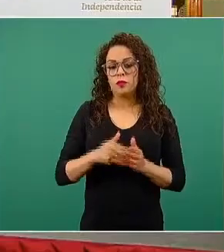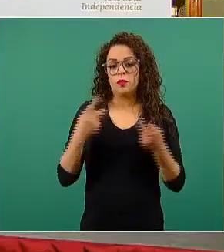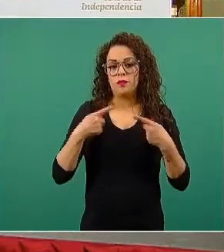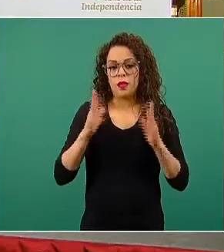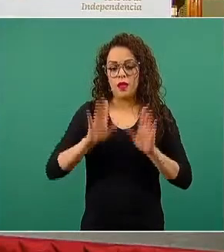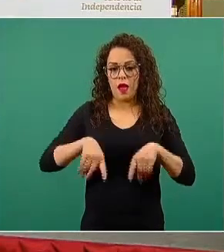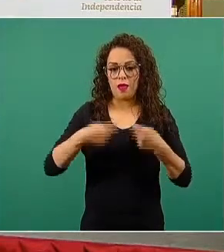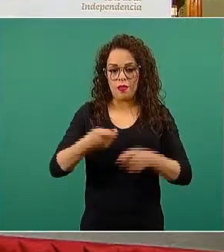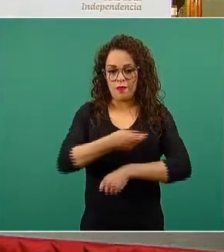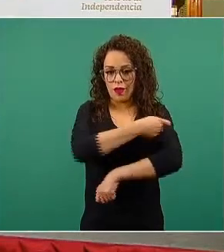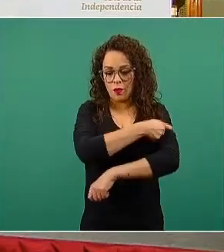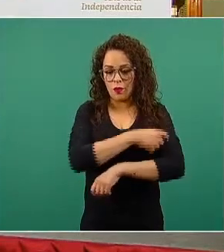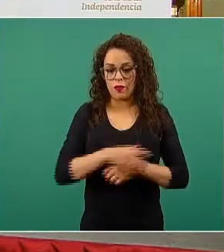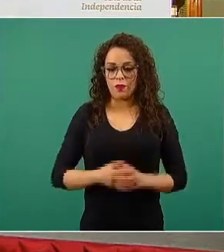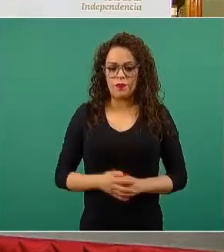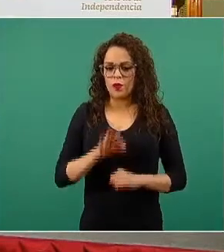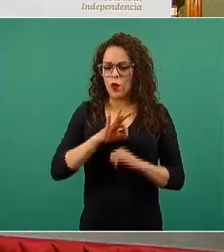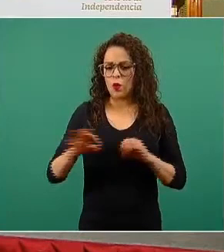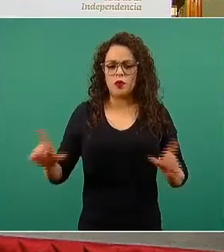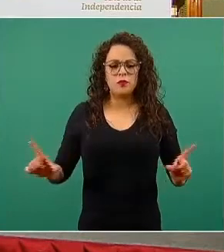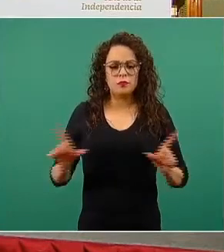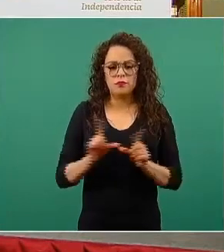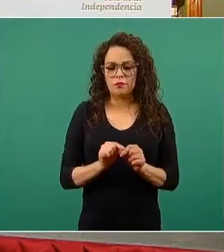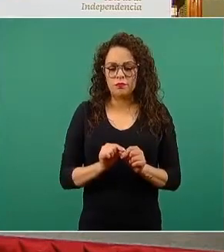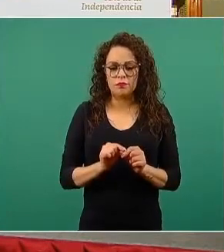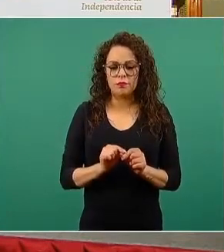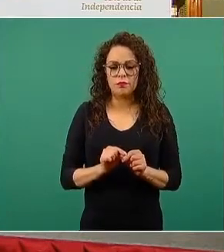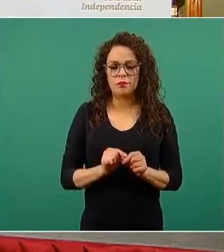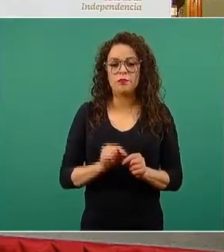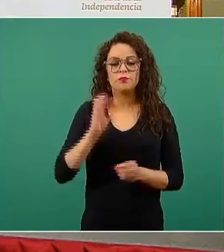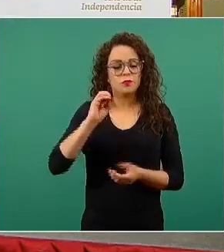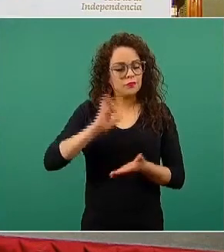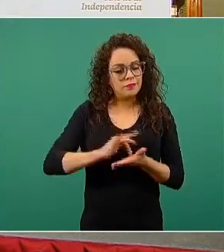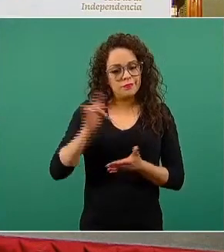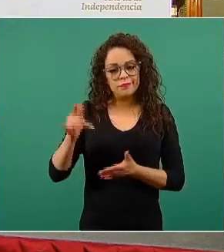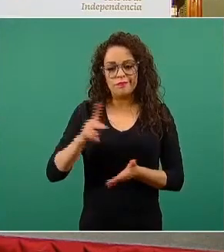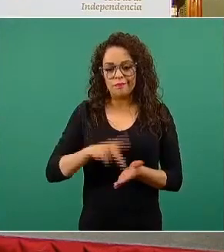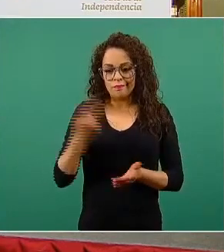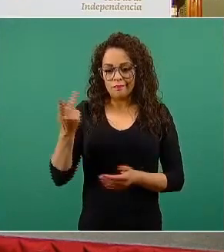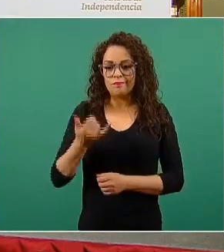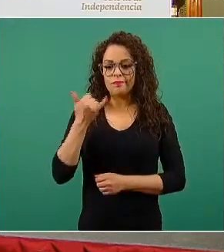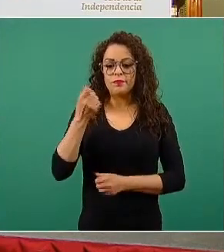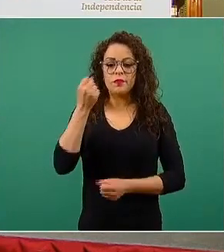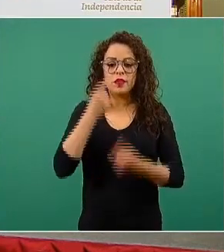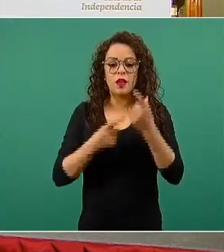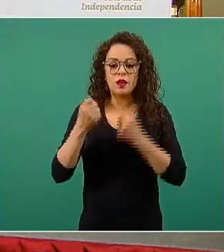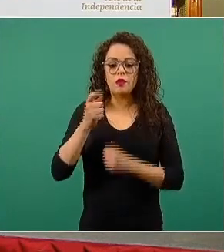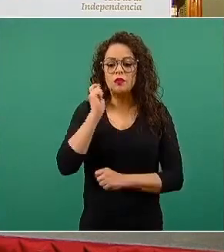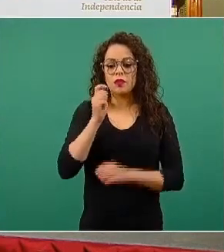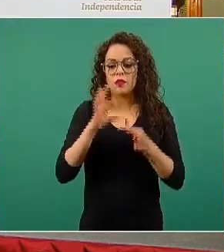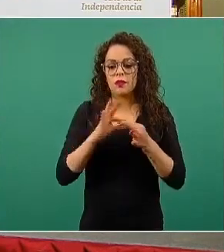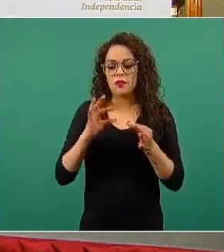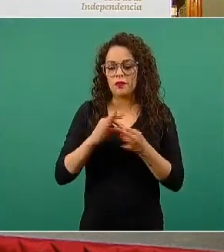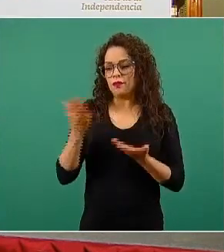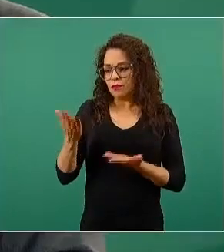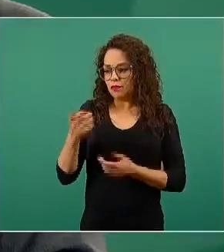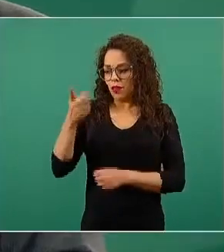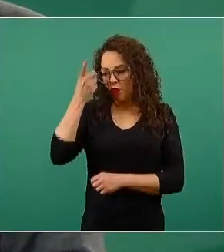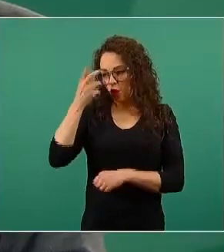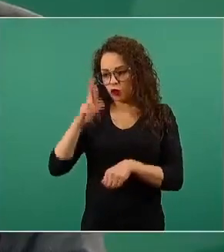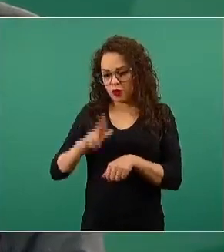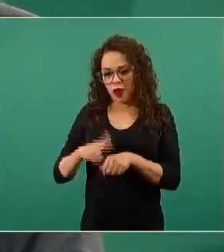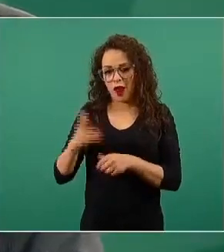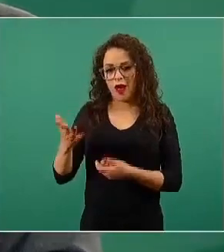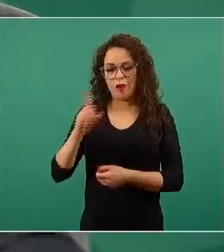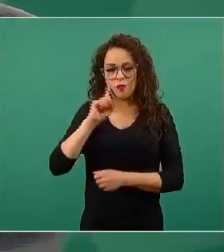personas vacunadas. Y ya para finalizar, y nuevamente agradeciendo y retomando algunas de las palabras del subsecretario, de la doctora,